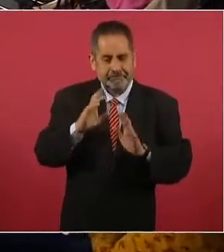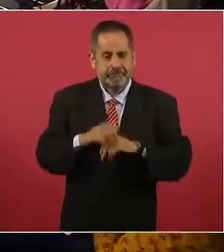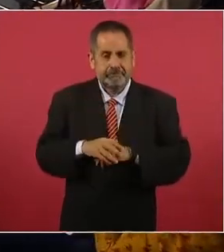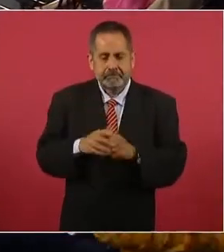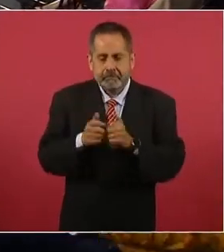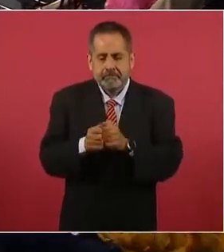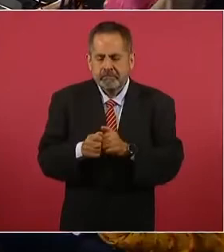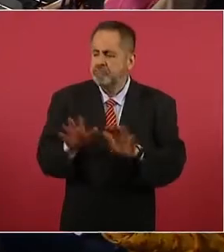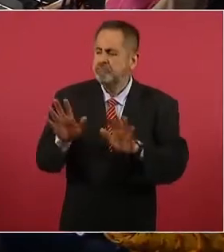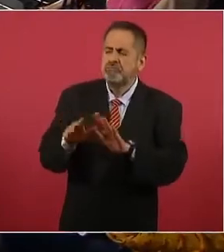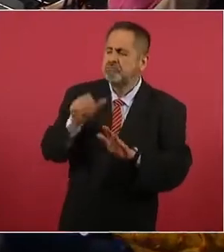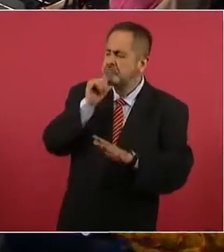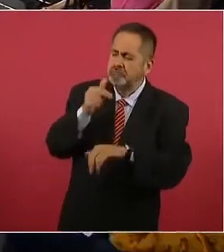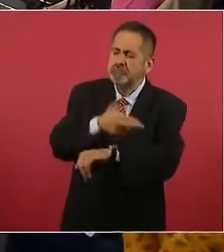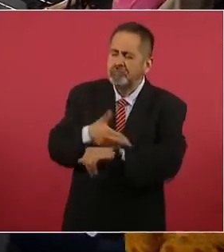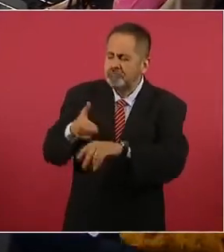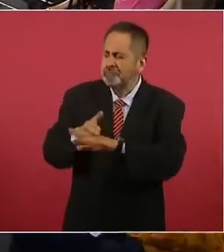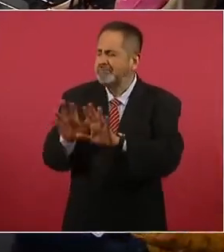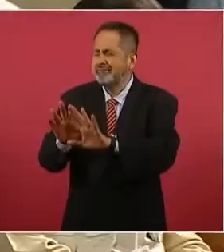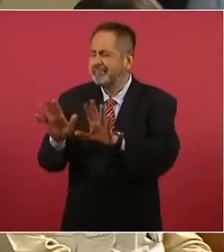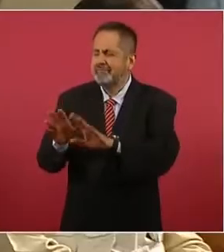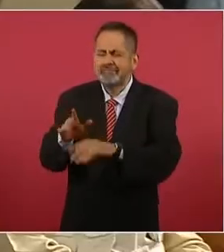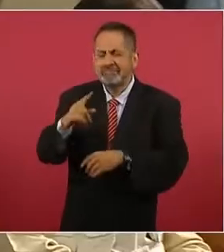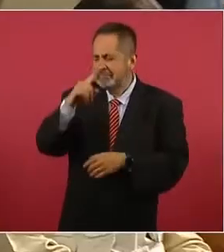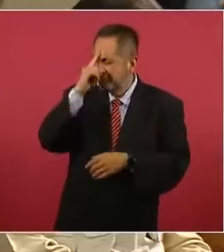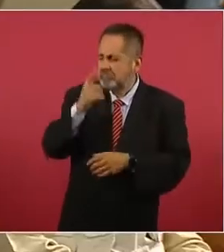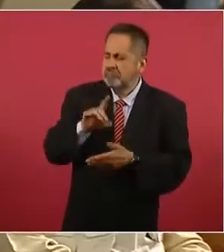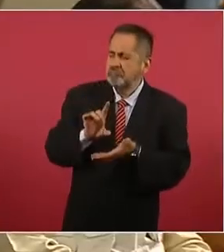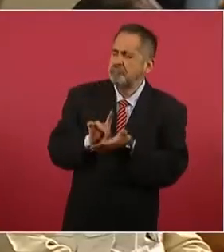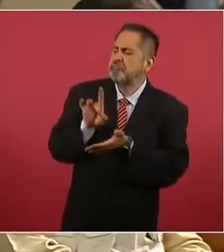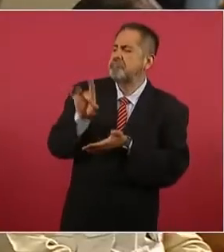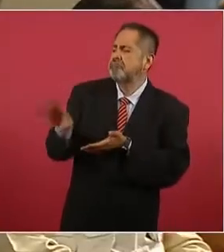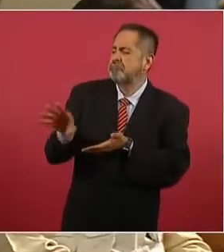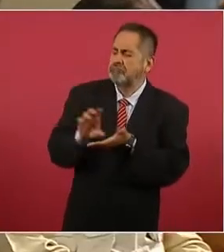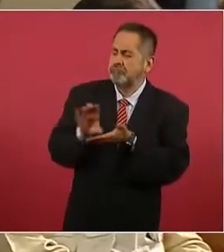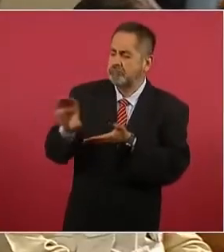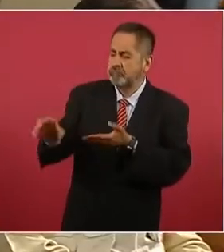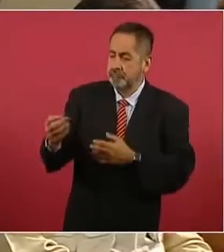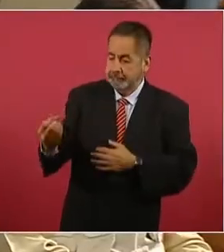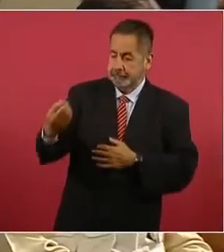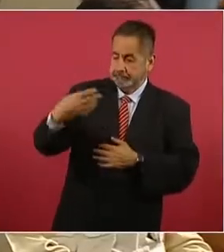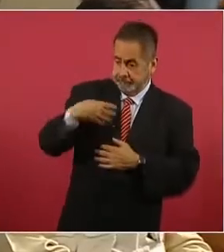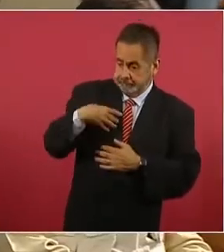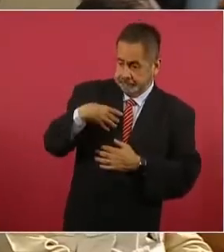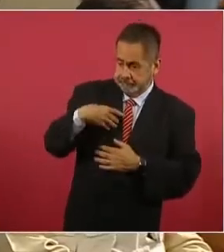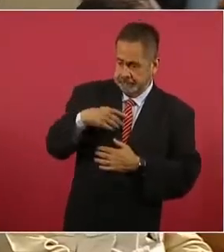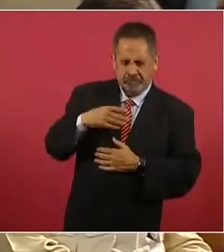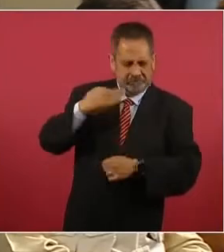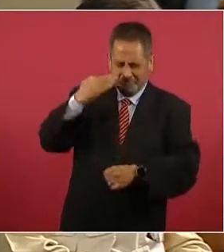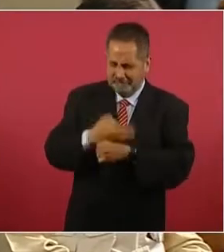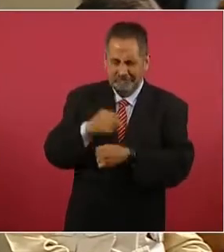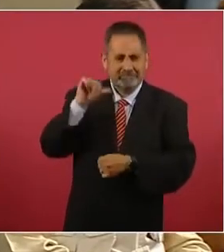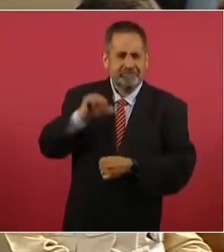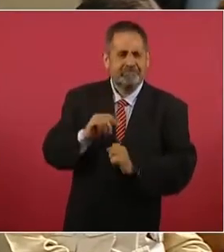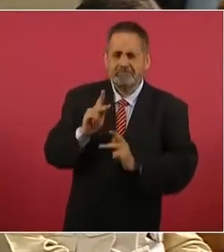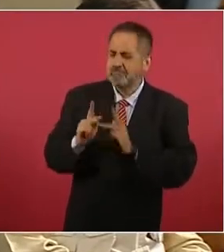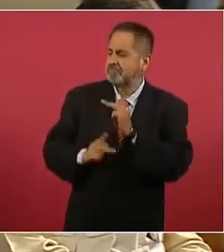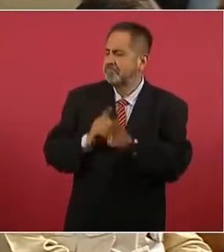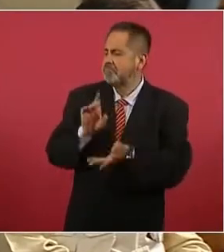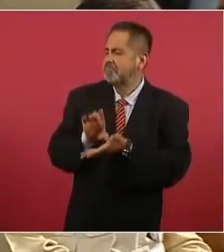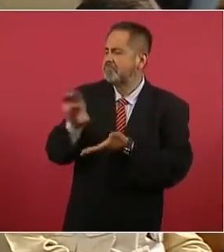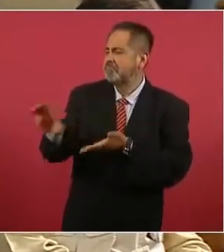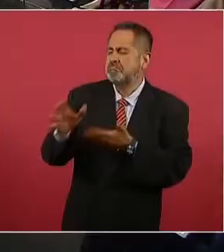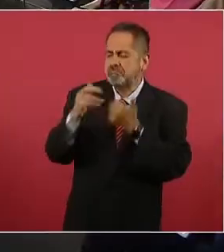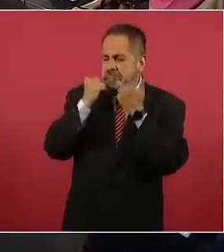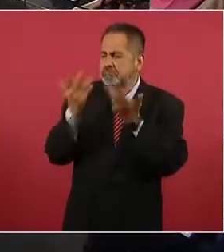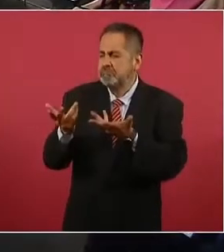sin la necesidad de revisar el buró de crédito ni nada por el estilo, nada más con que me mandes un mensaje, yo te presto en este momento el dinero que tú